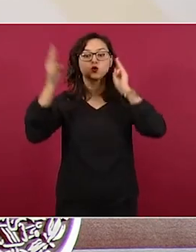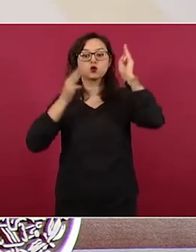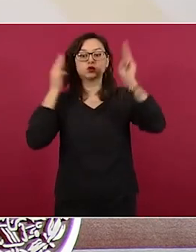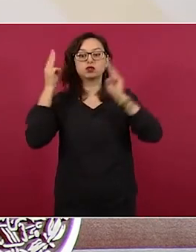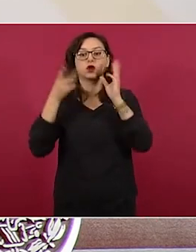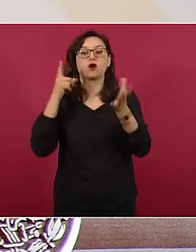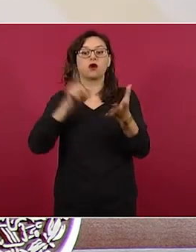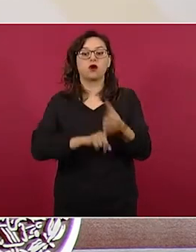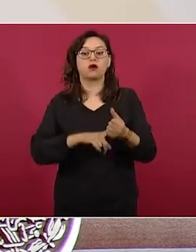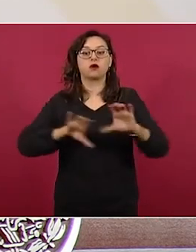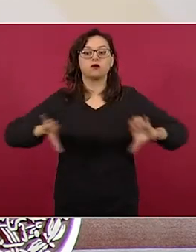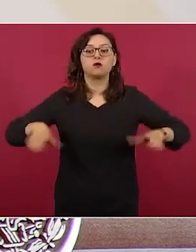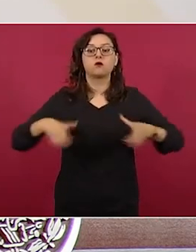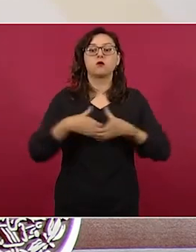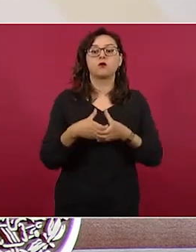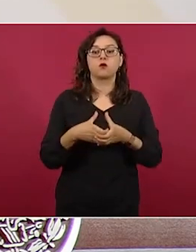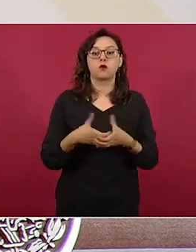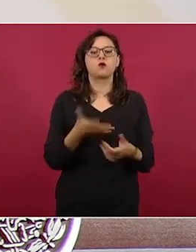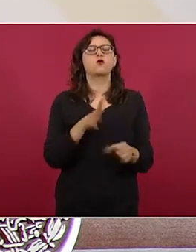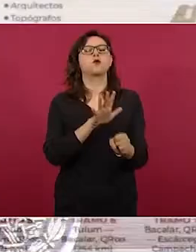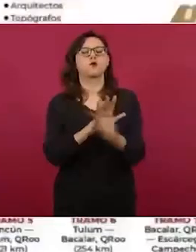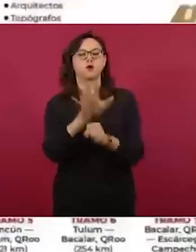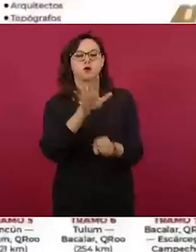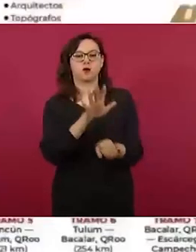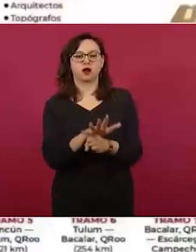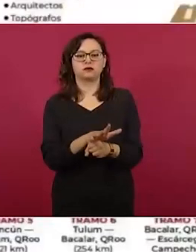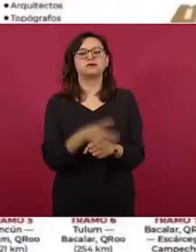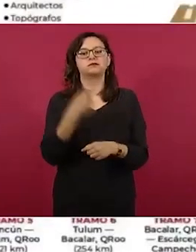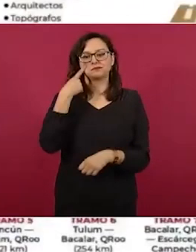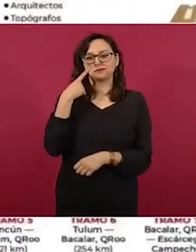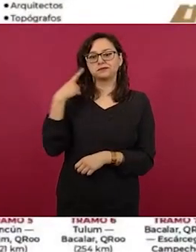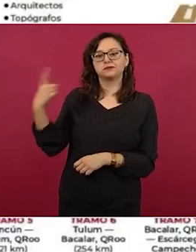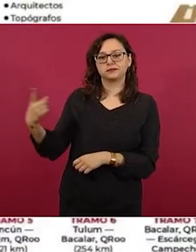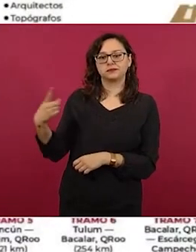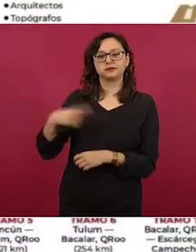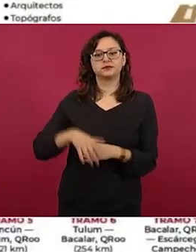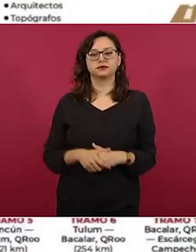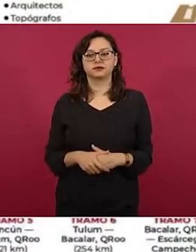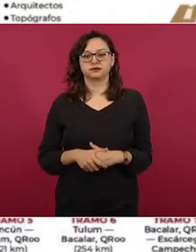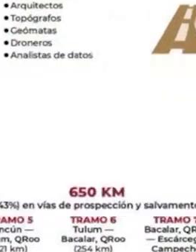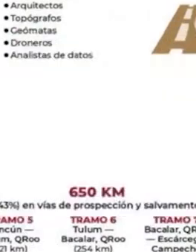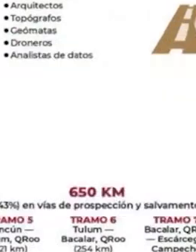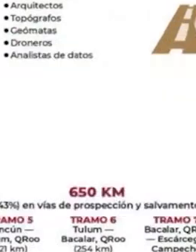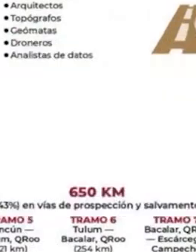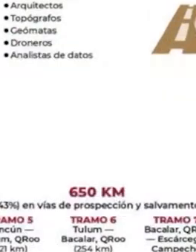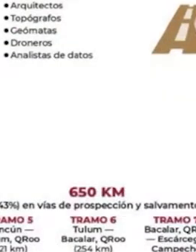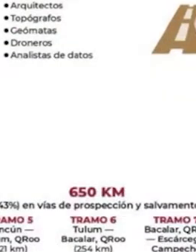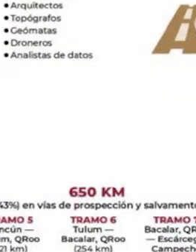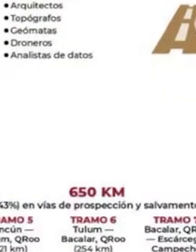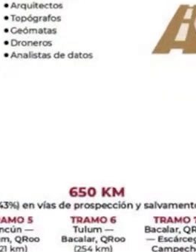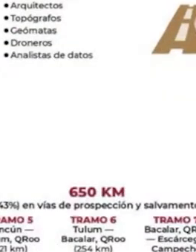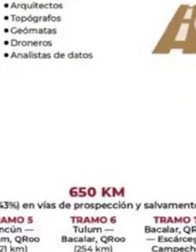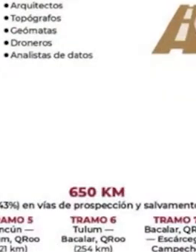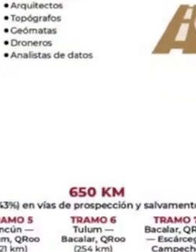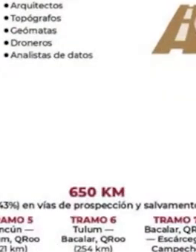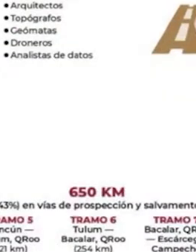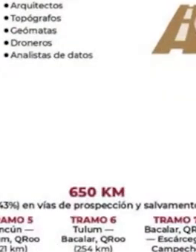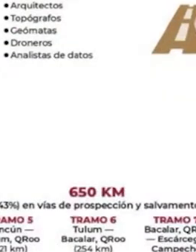el primero de los cuales está pensado para la comunidad de Jalachó en el estado de Yucatán.